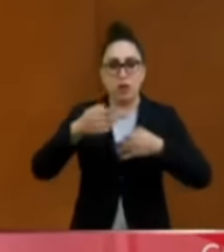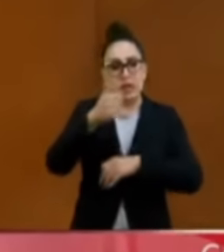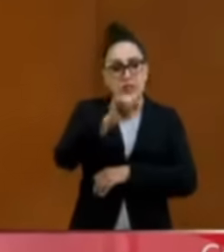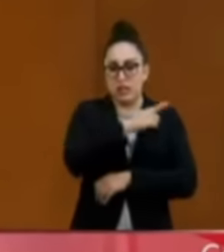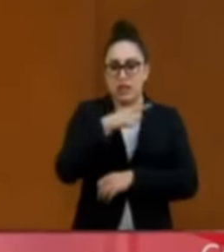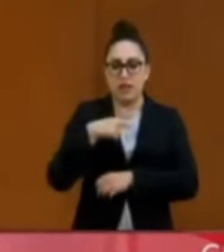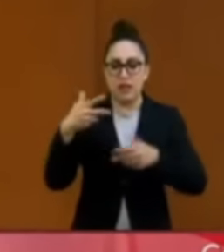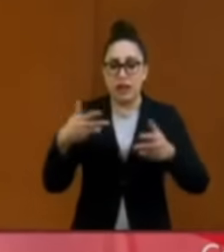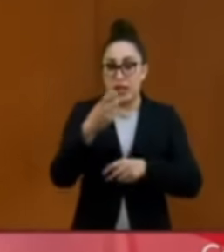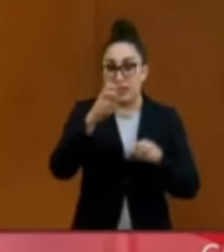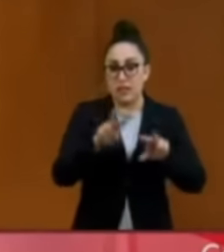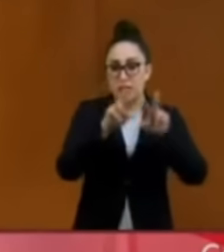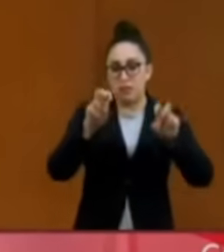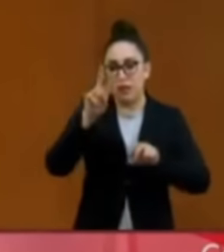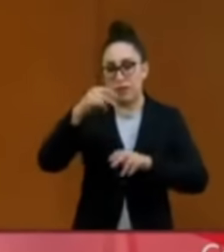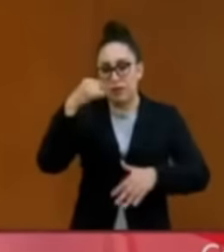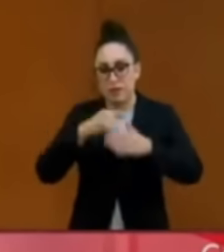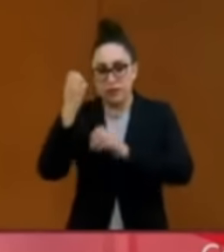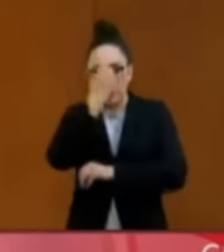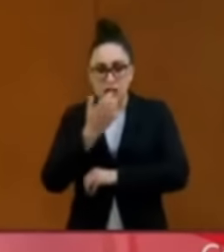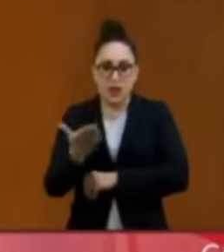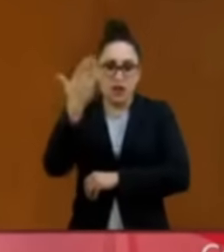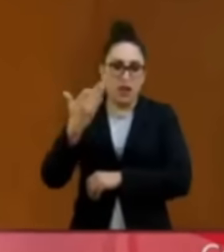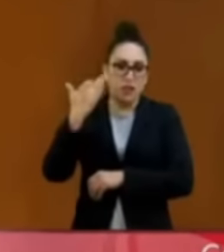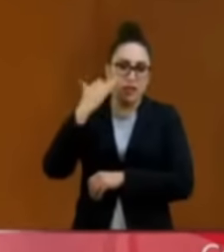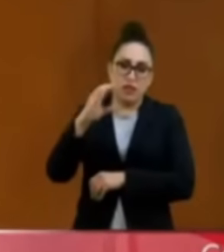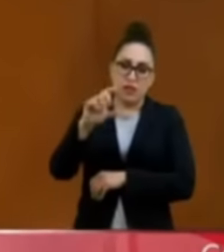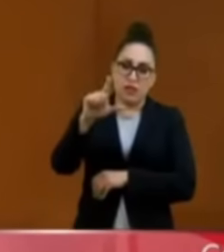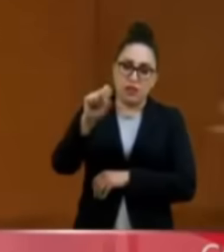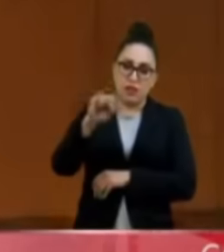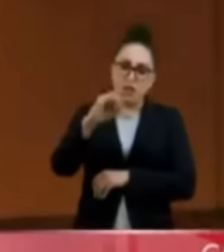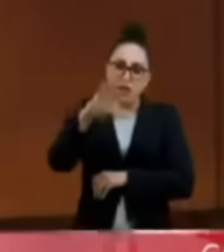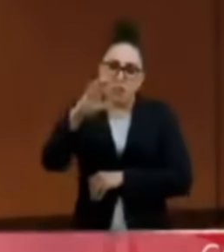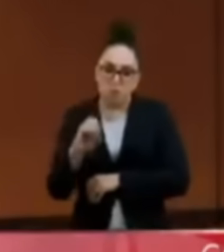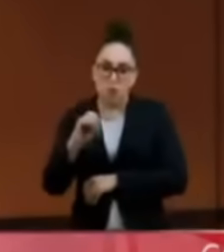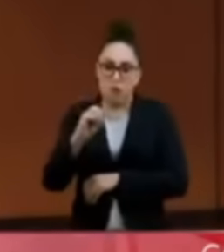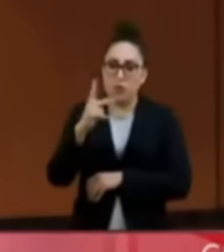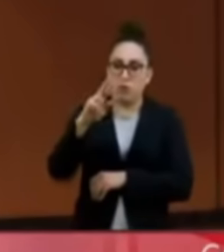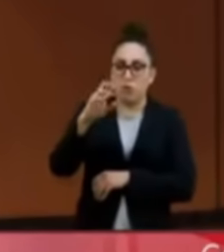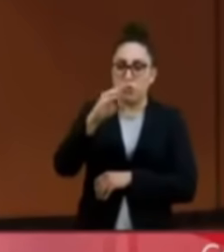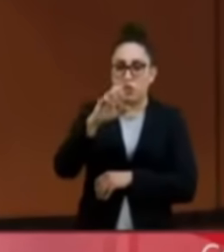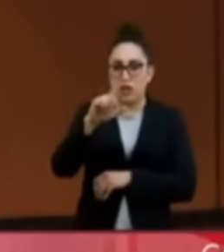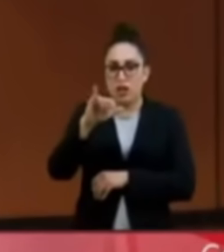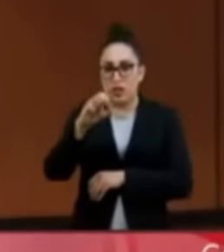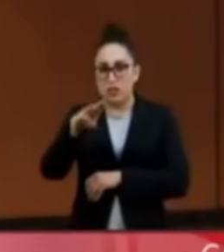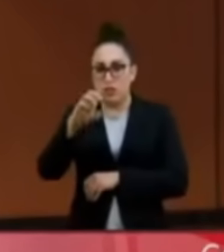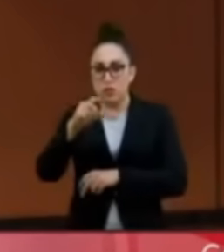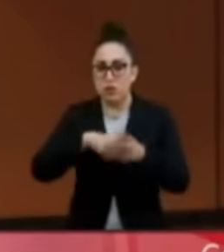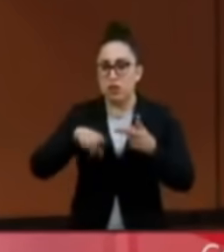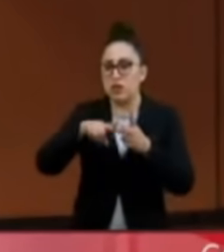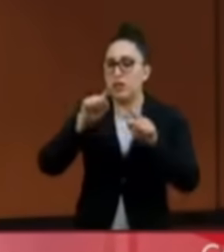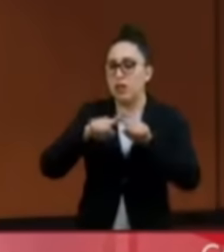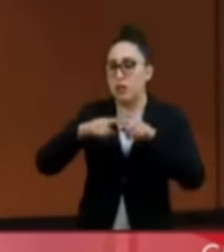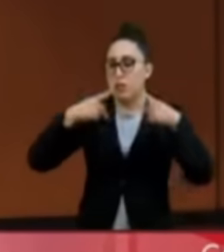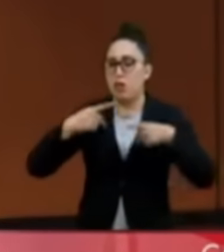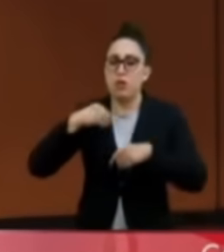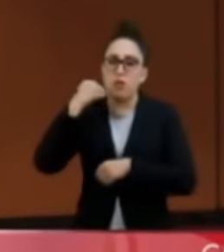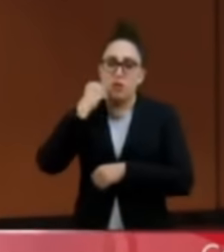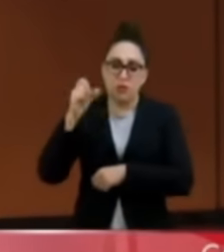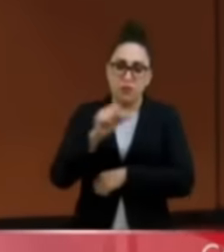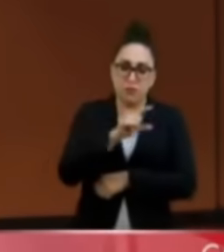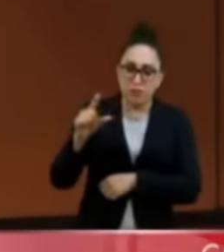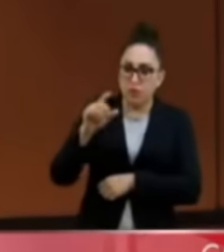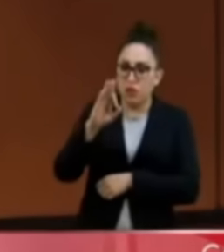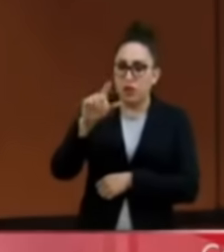muy explorado desde el procesalismo clásico, resultando en esto paradigmático Piero Calamandrei, el gran jurista florentino